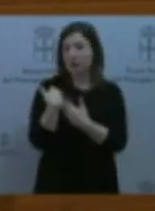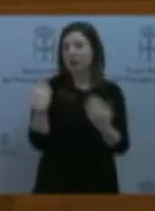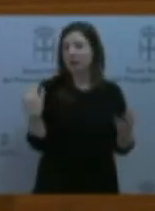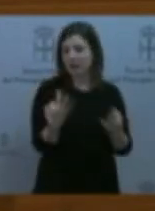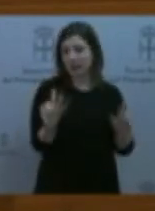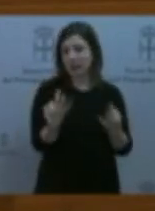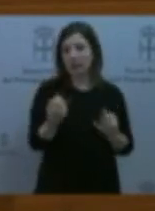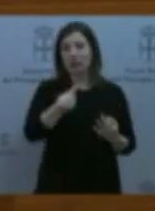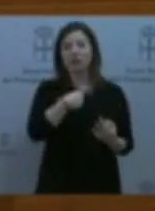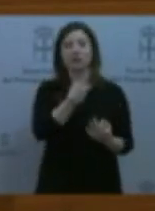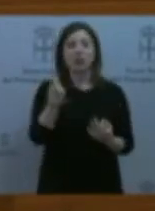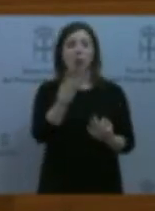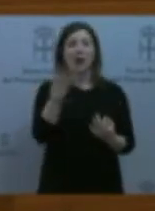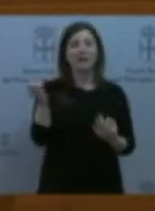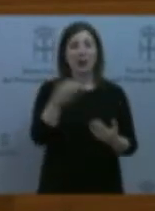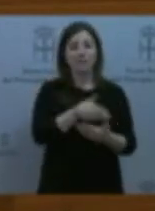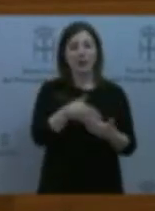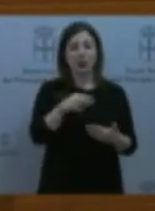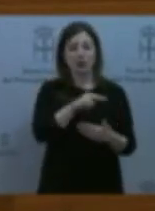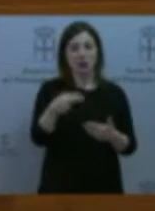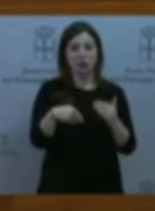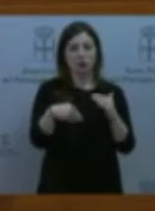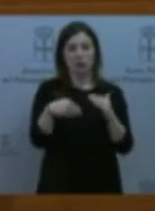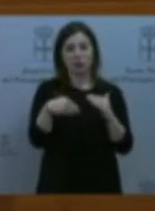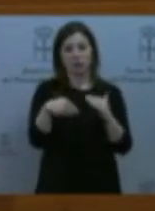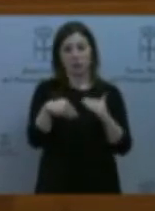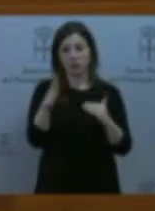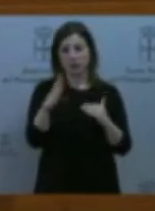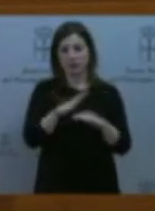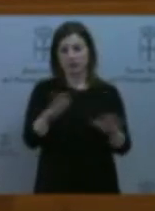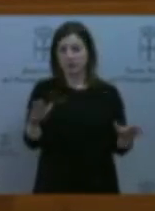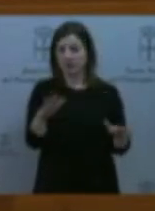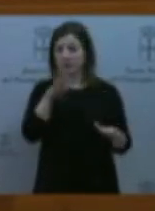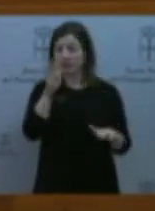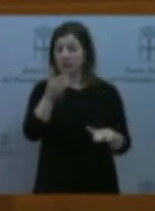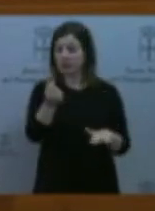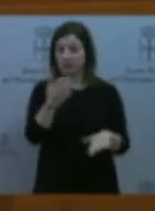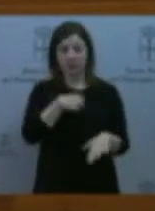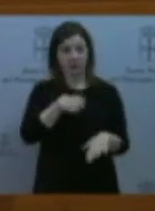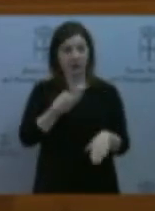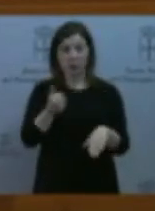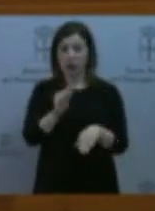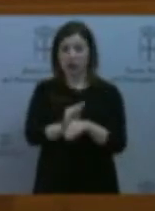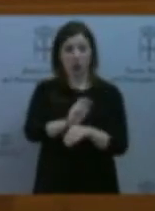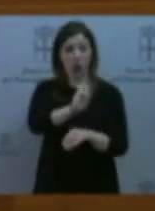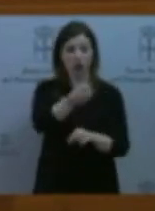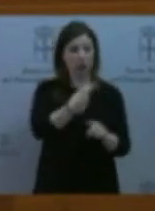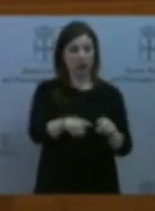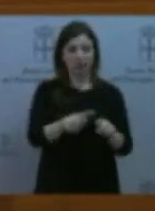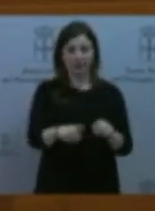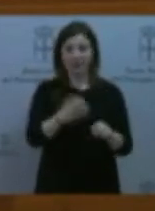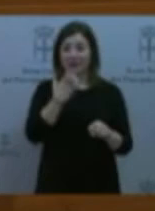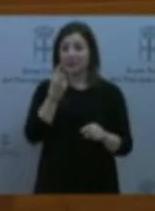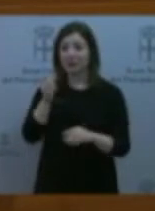euros, señorías. Dinero que no podemos destinar a otras cosas si lo destinamos a restaurar, que no lo tenemos